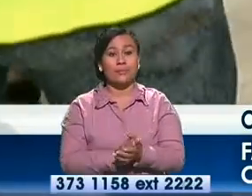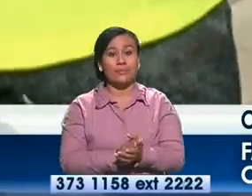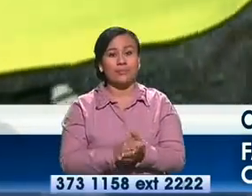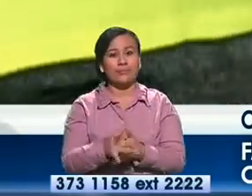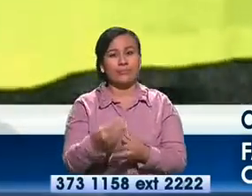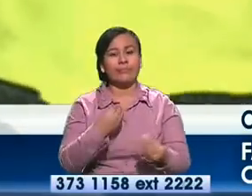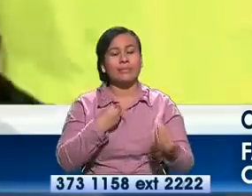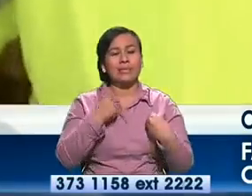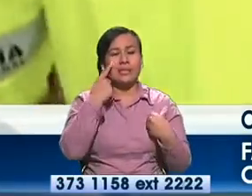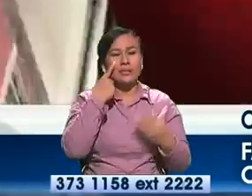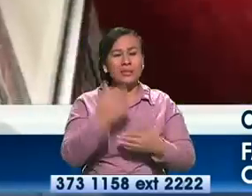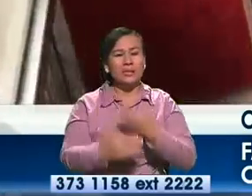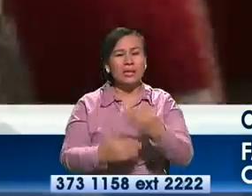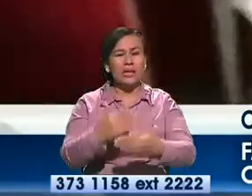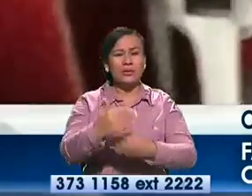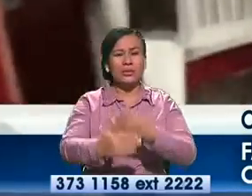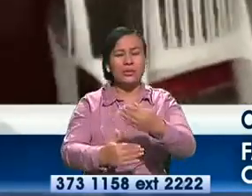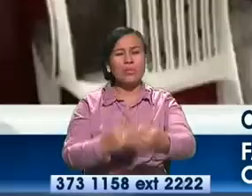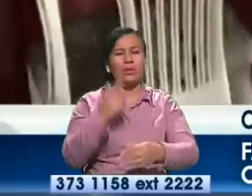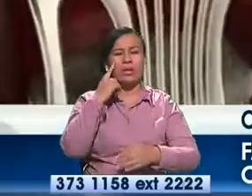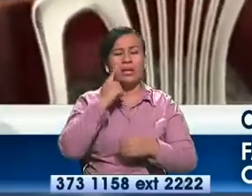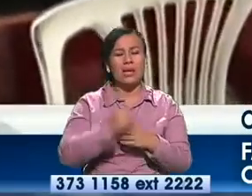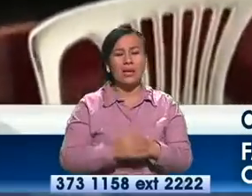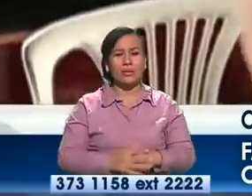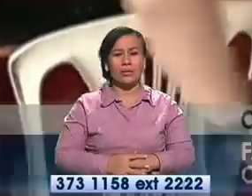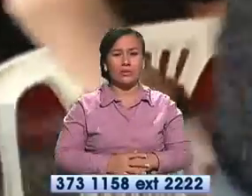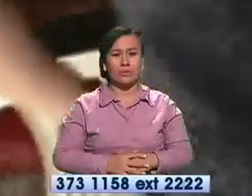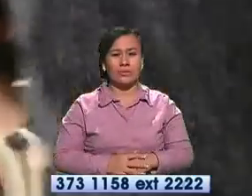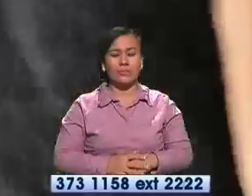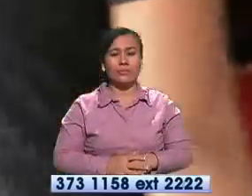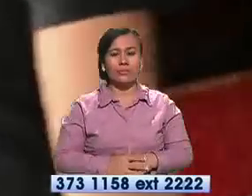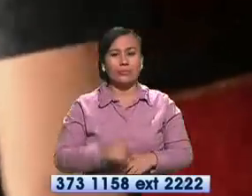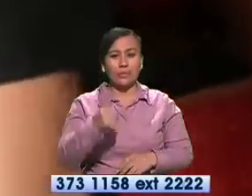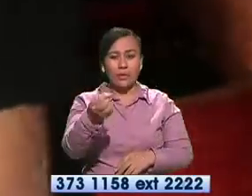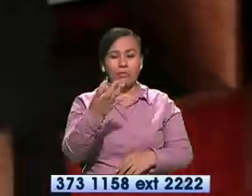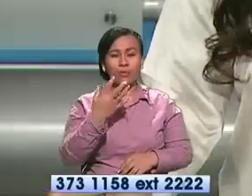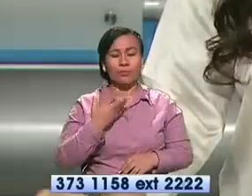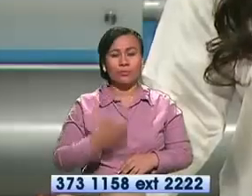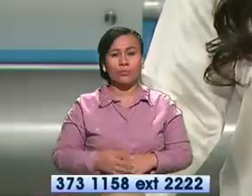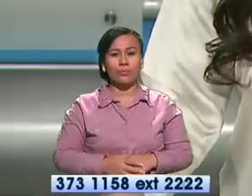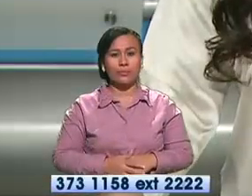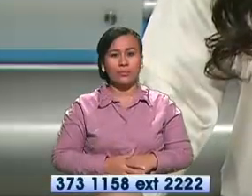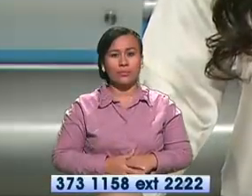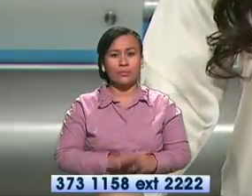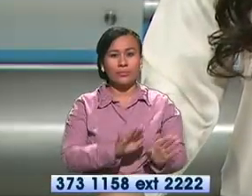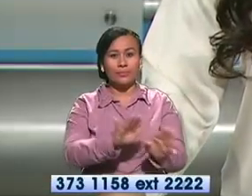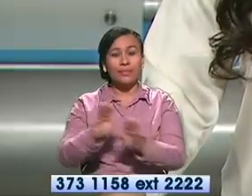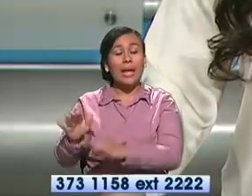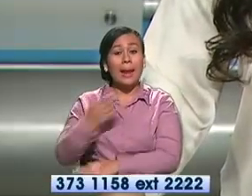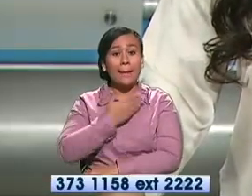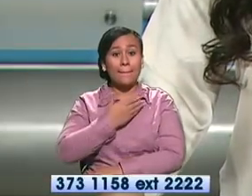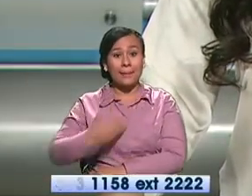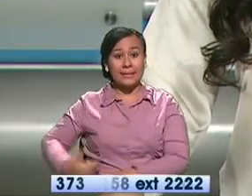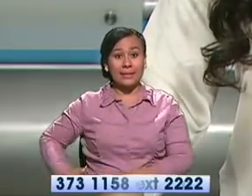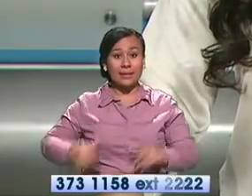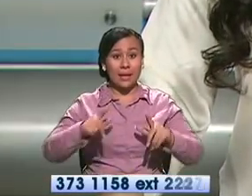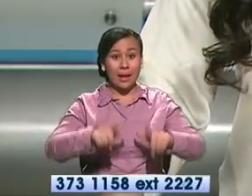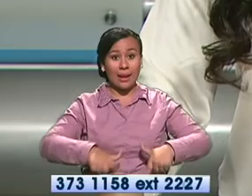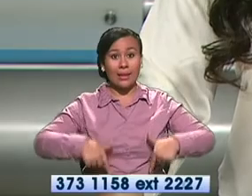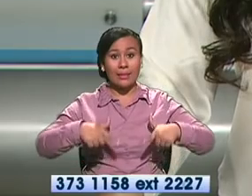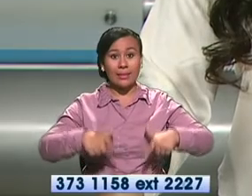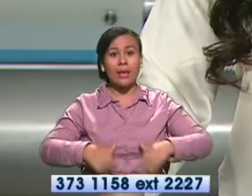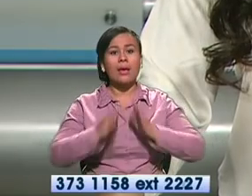sanción para este acto ilegal, informó Adriana Peralta. El presidente Lenín Moreno pidió